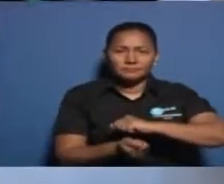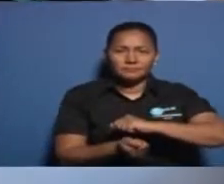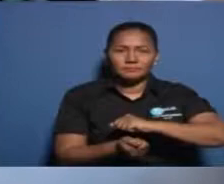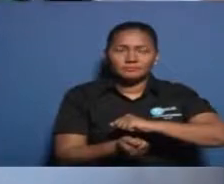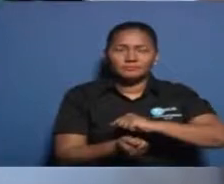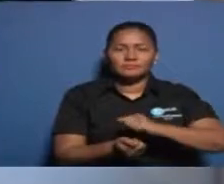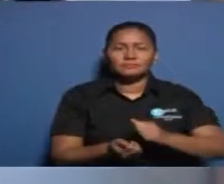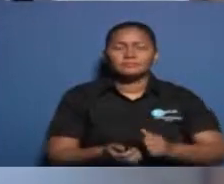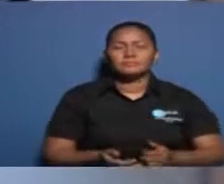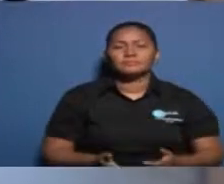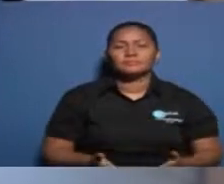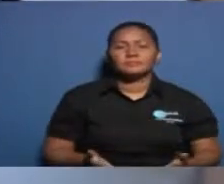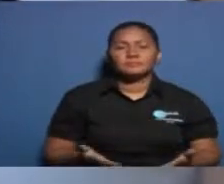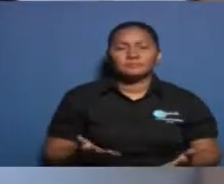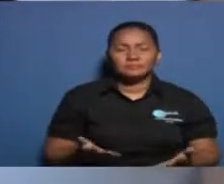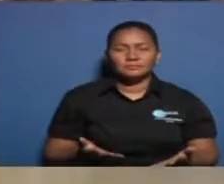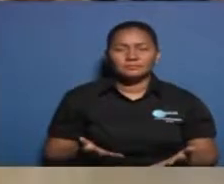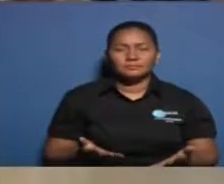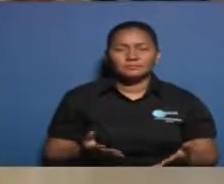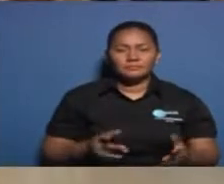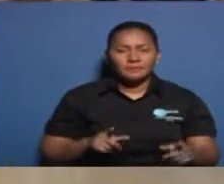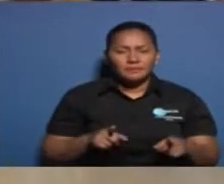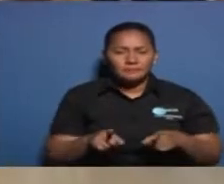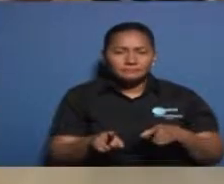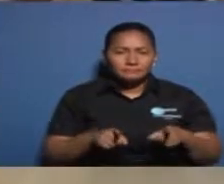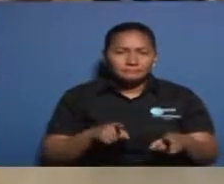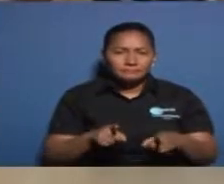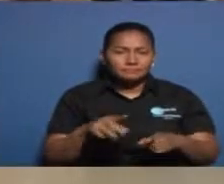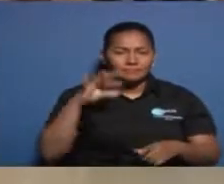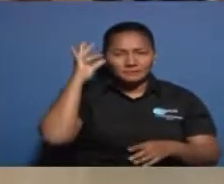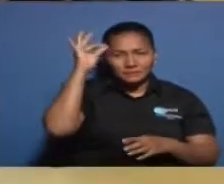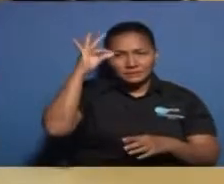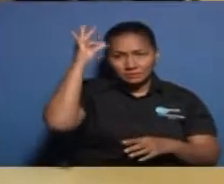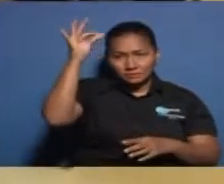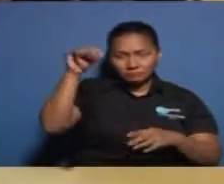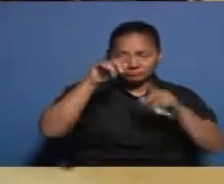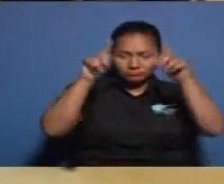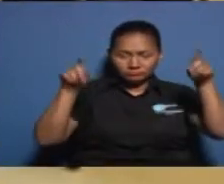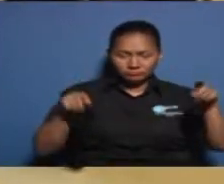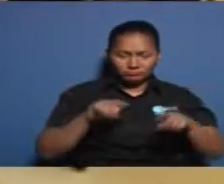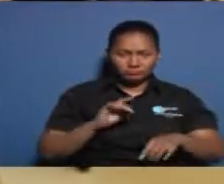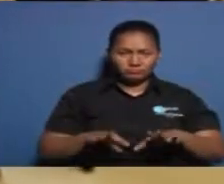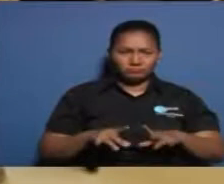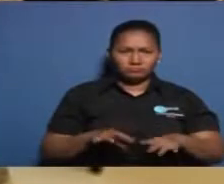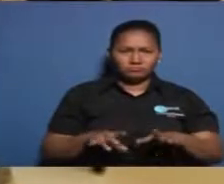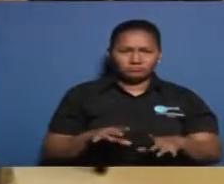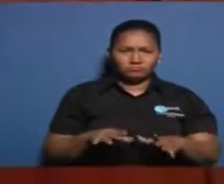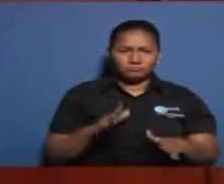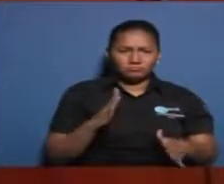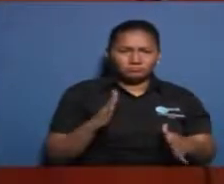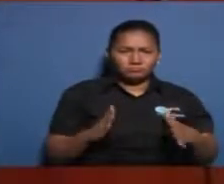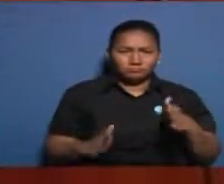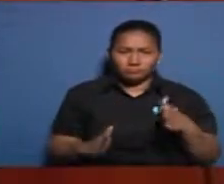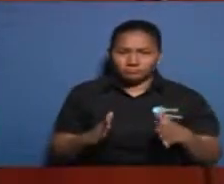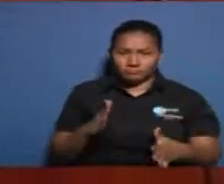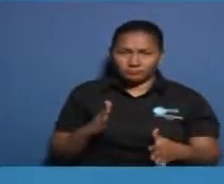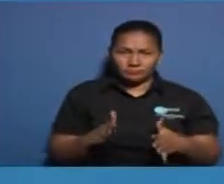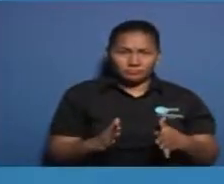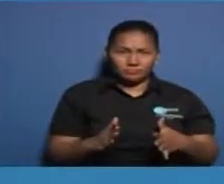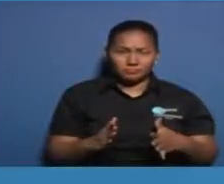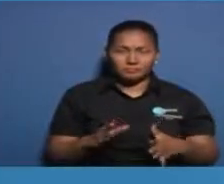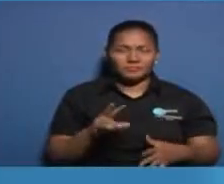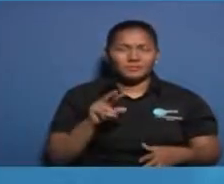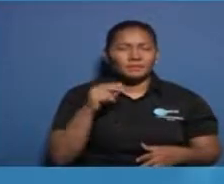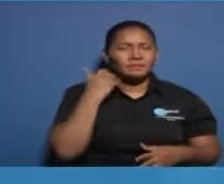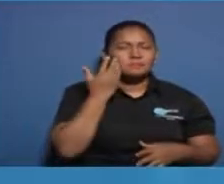las carreras de punta a las carreras del futuro son la informática la ingeniería la robótica etcétera entonces esto no es fácil